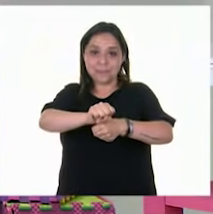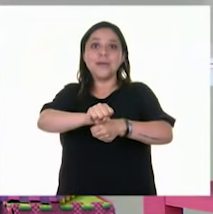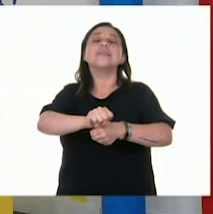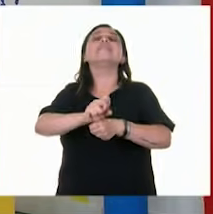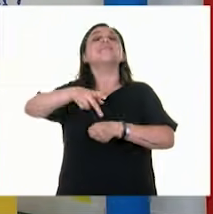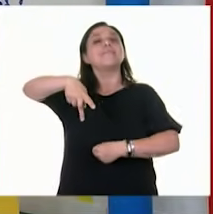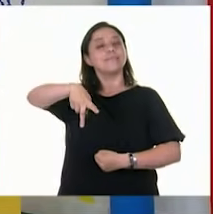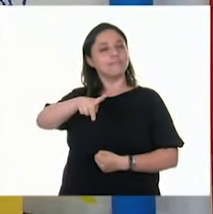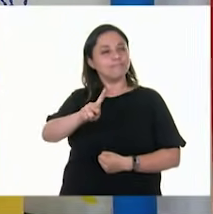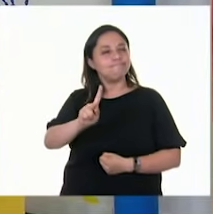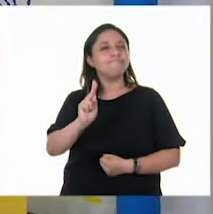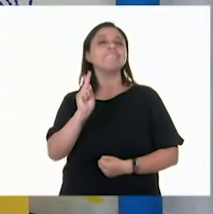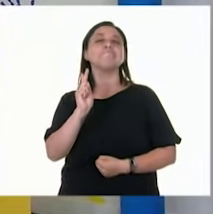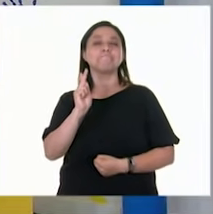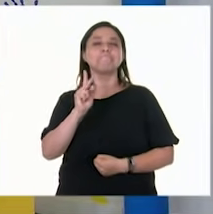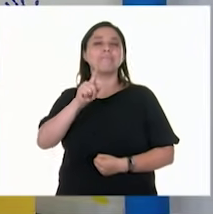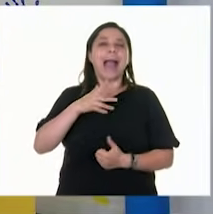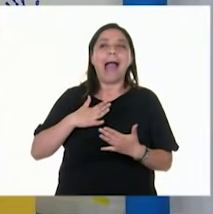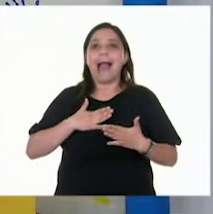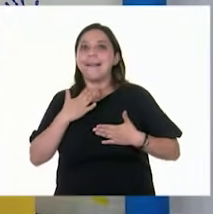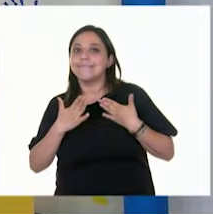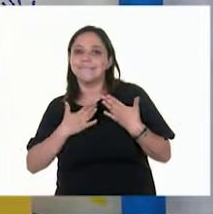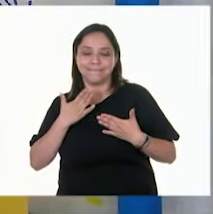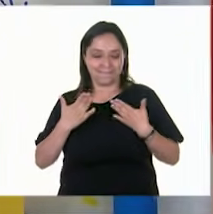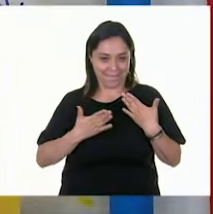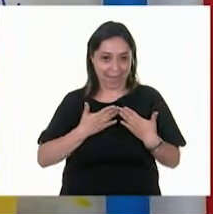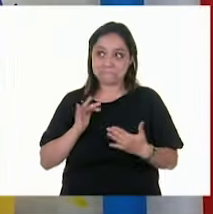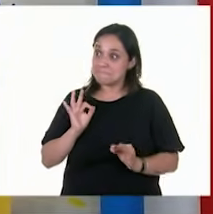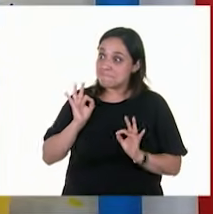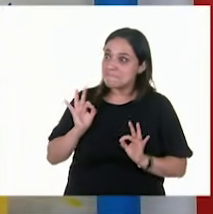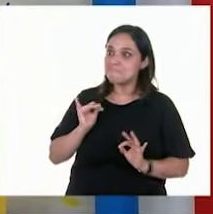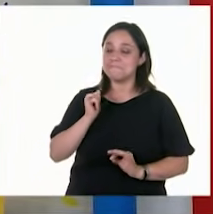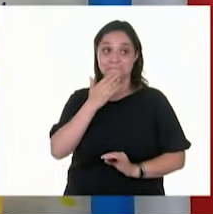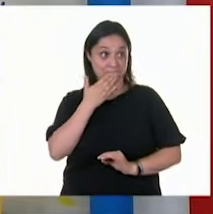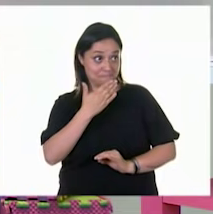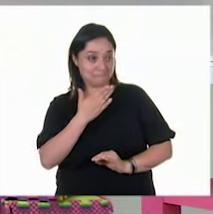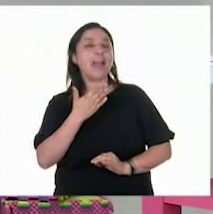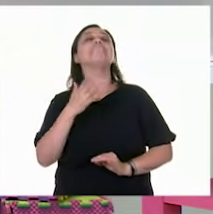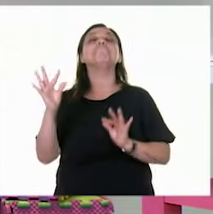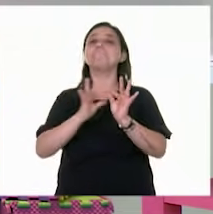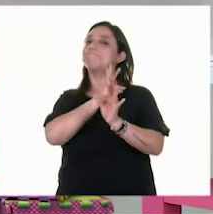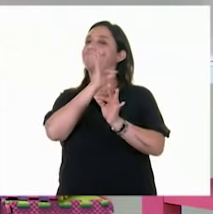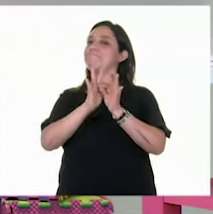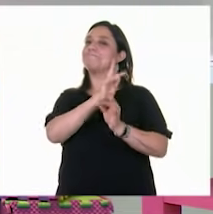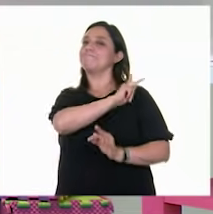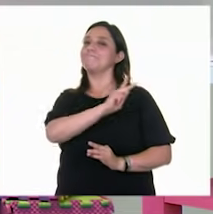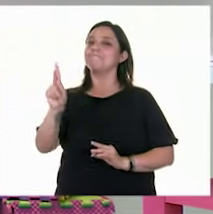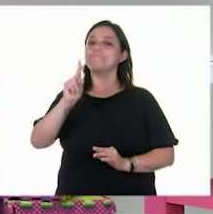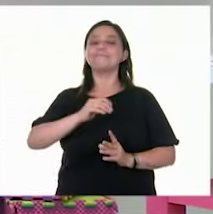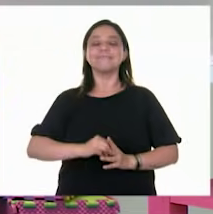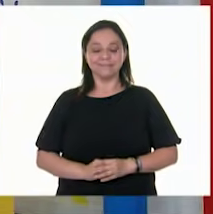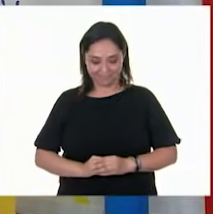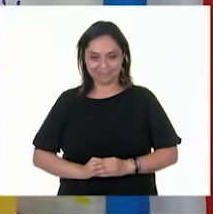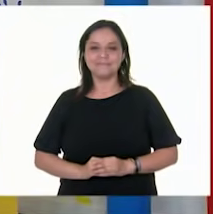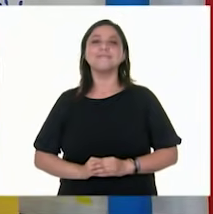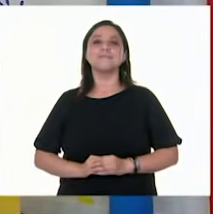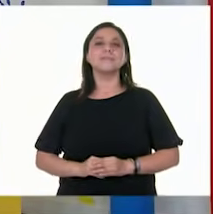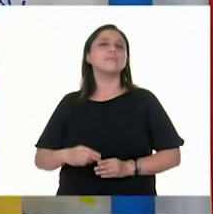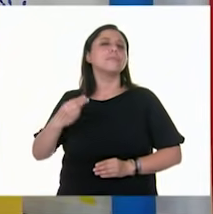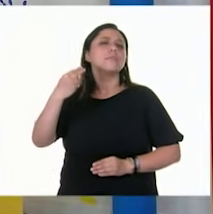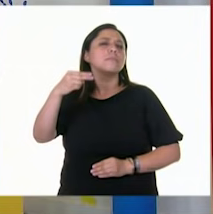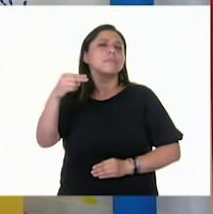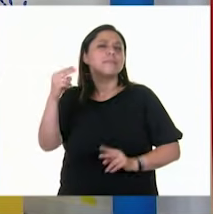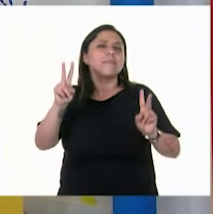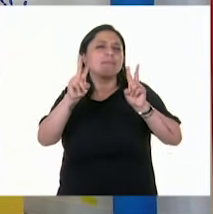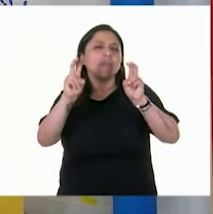a ser, digamos que, muy entretenida. ¡Perfecto! ¿Qué te parece? Sí, estamos listas y listos. ¿Listos? Sí. Muy bien. Se llama ¿qué parte